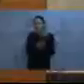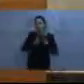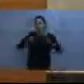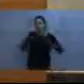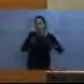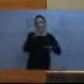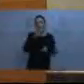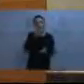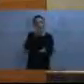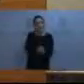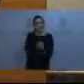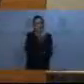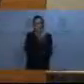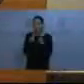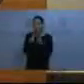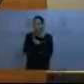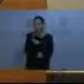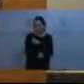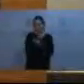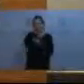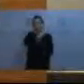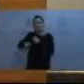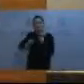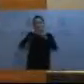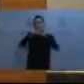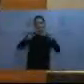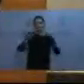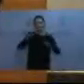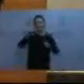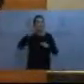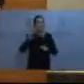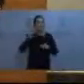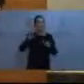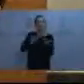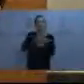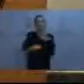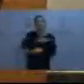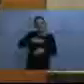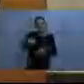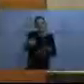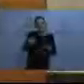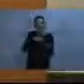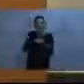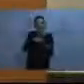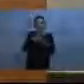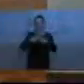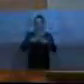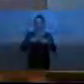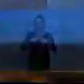y los asturianos esperan y exigen muchas cosas del Gobierno autonómico, y hacen bien.